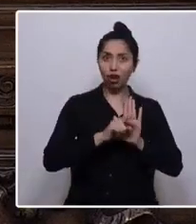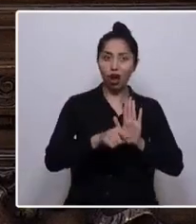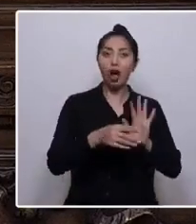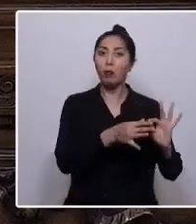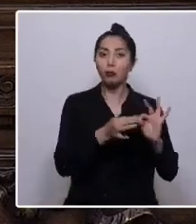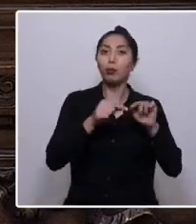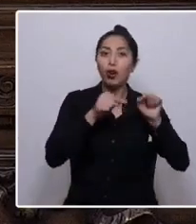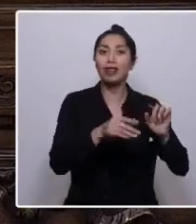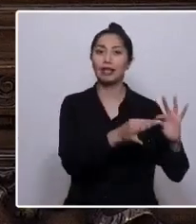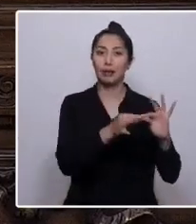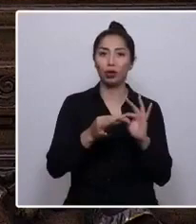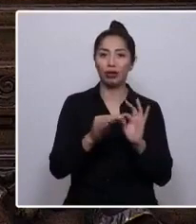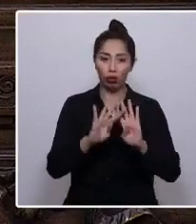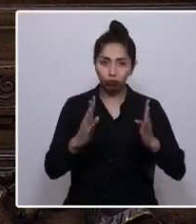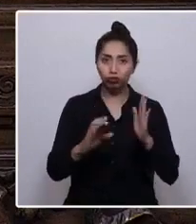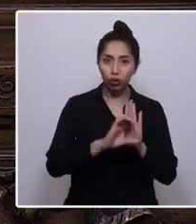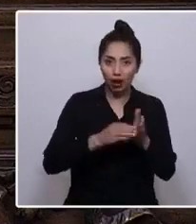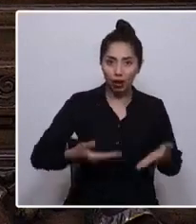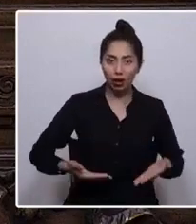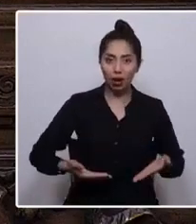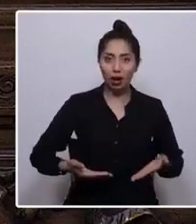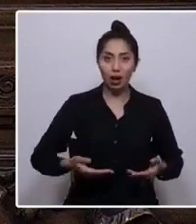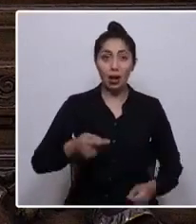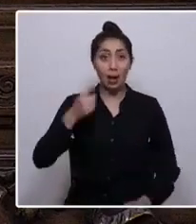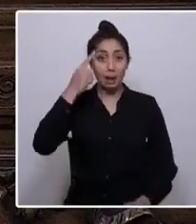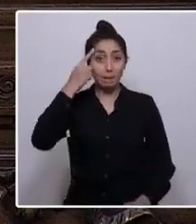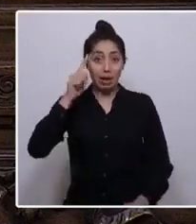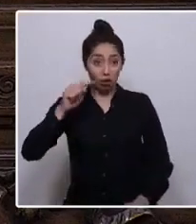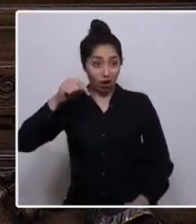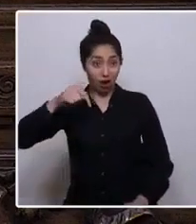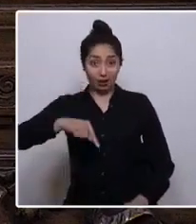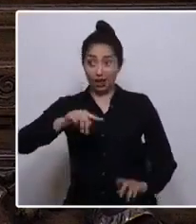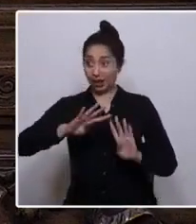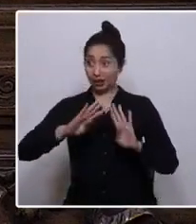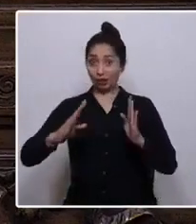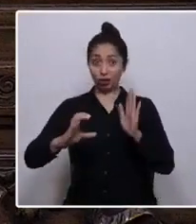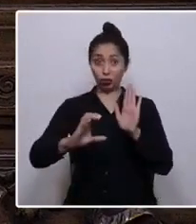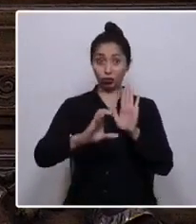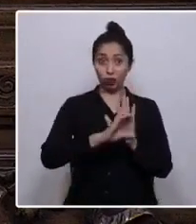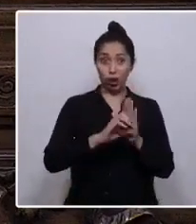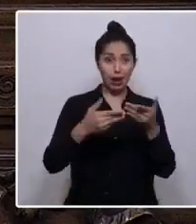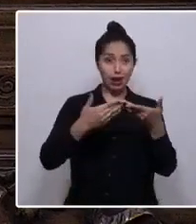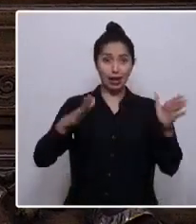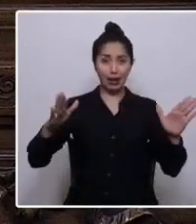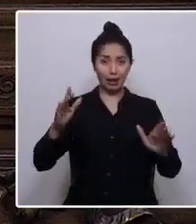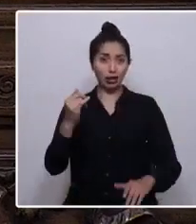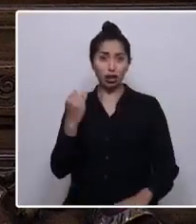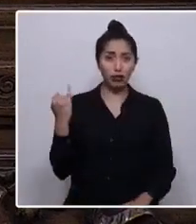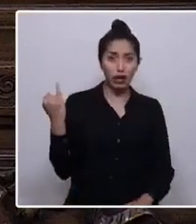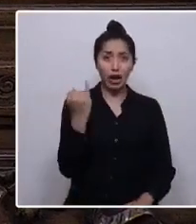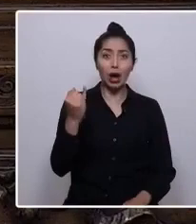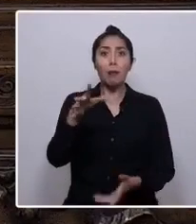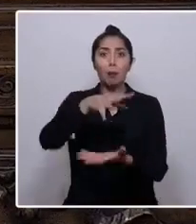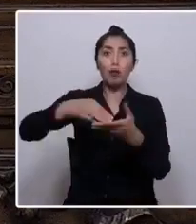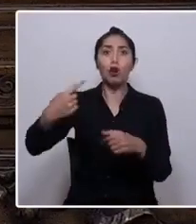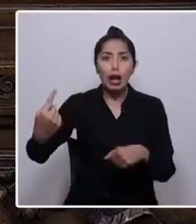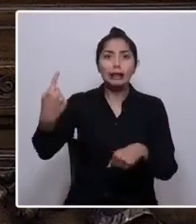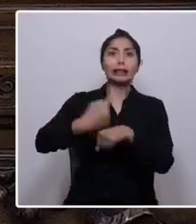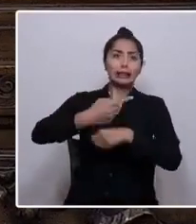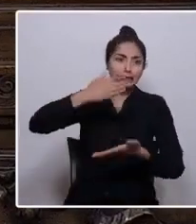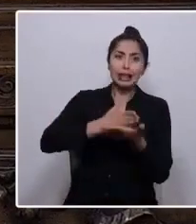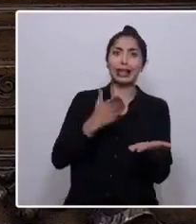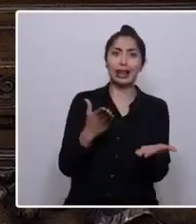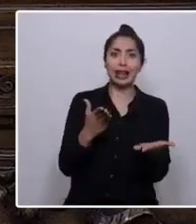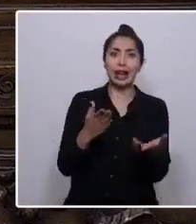ello pero no es la asamblea constituyente libre y soberana que el pueblo exigió es una constituyente